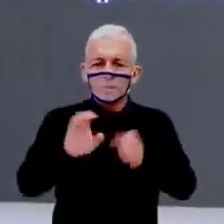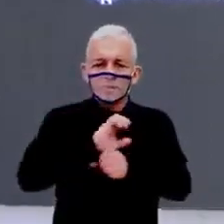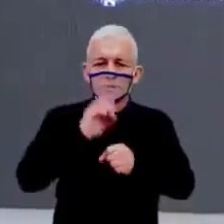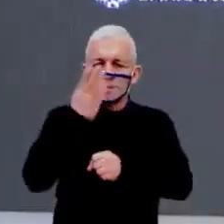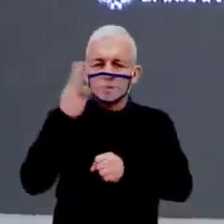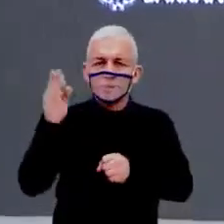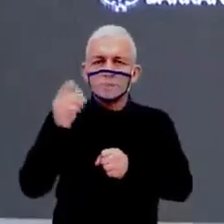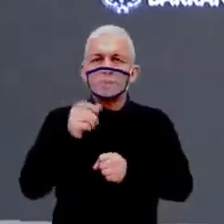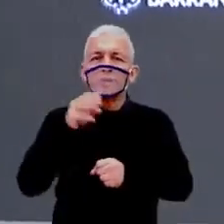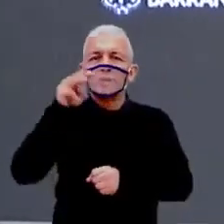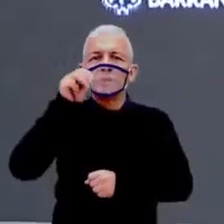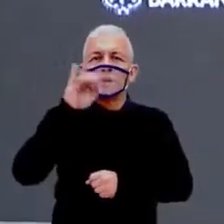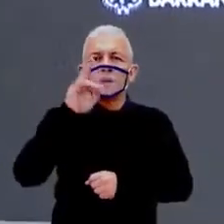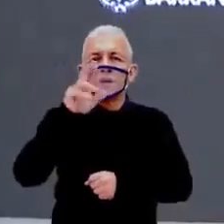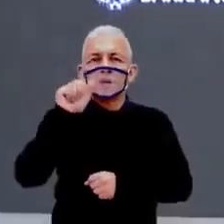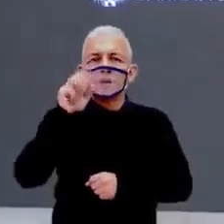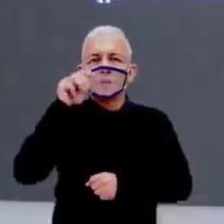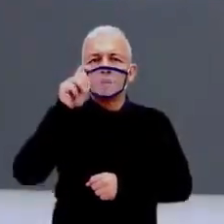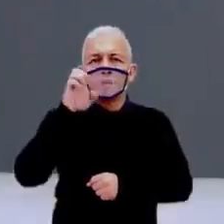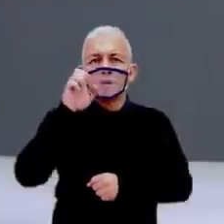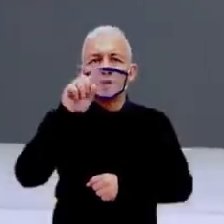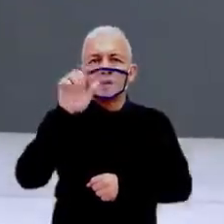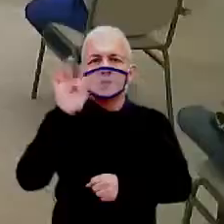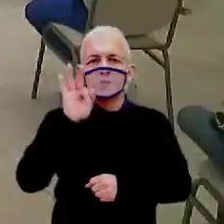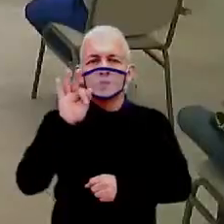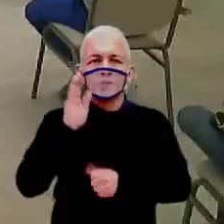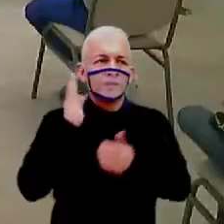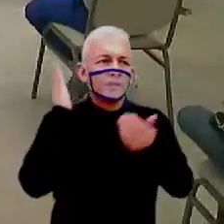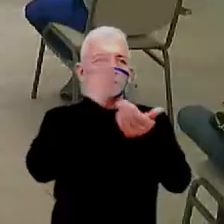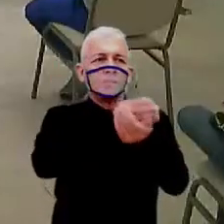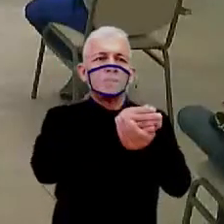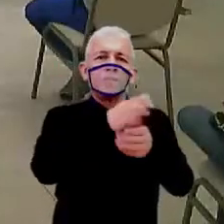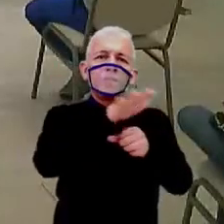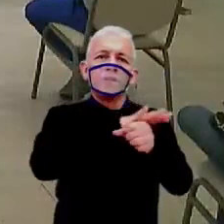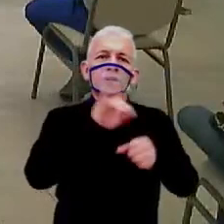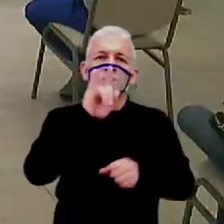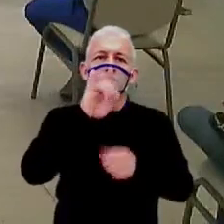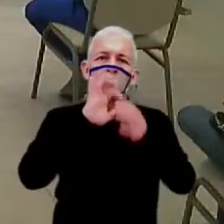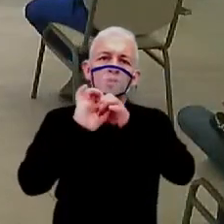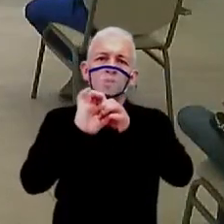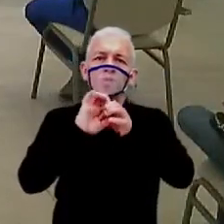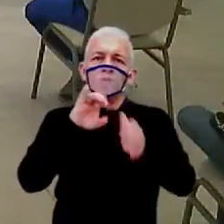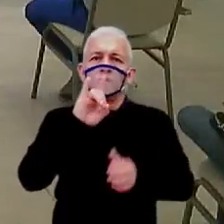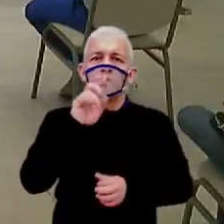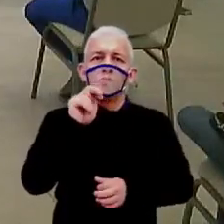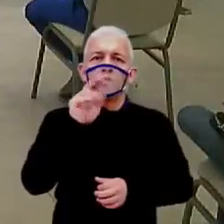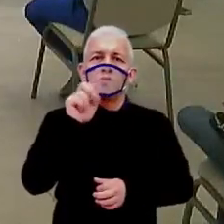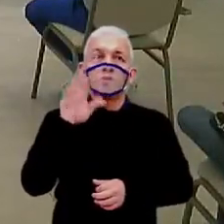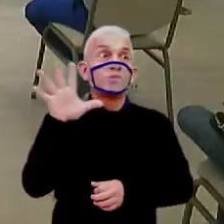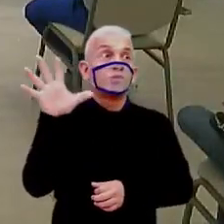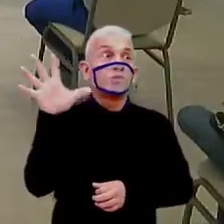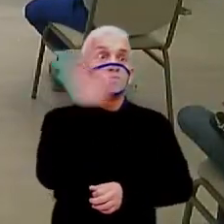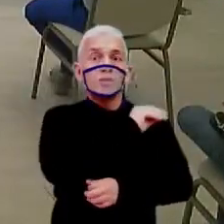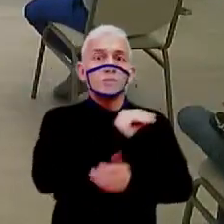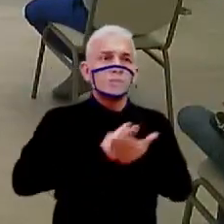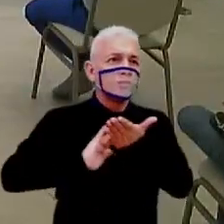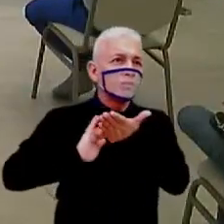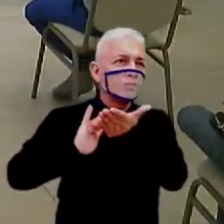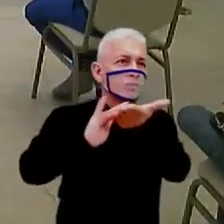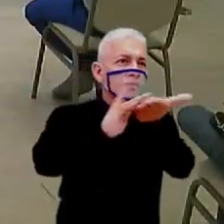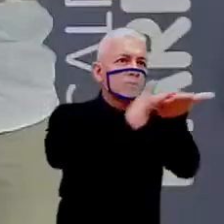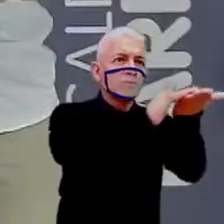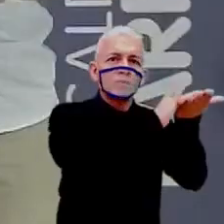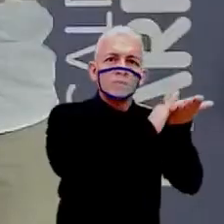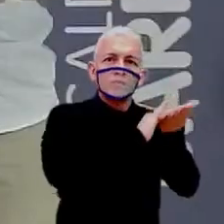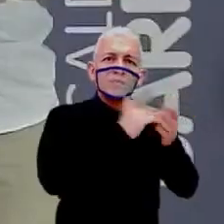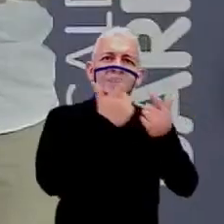nuestra periodista Mayra Maestre está precisamente, se fue al barrio La Unión, que además, alcalde, quedó completamente pavimentado en su administración, pues en lo que va